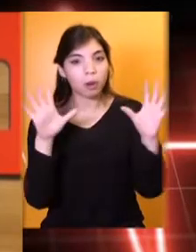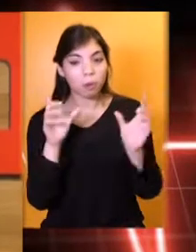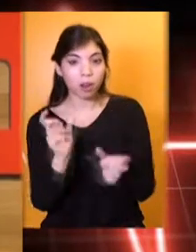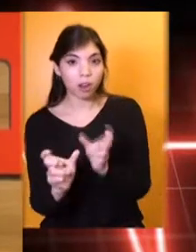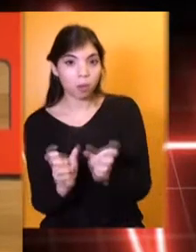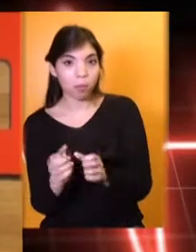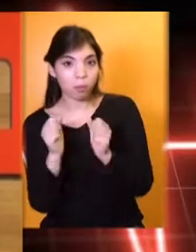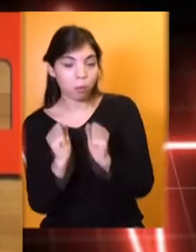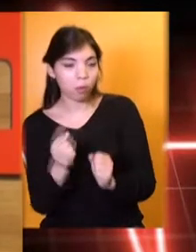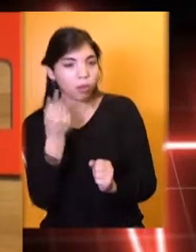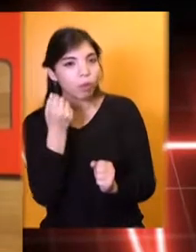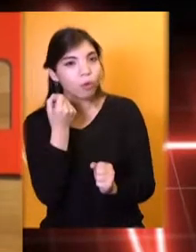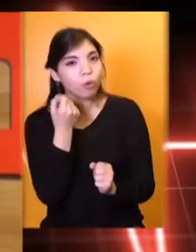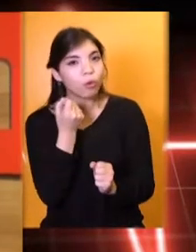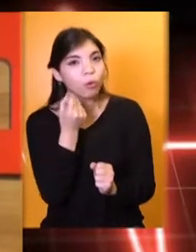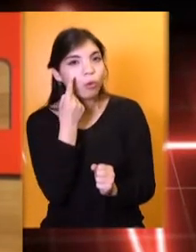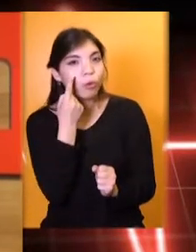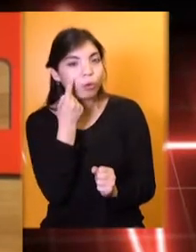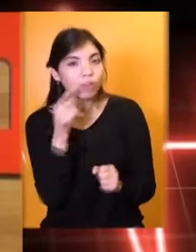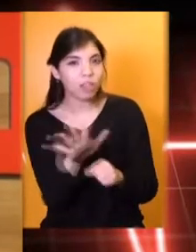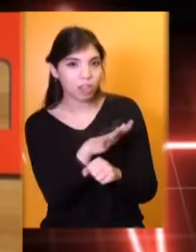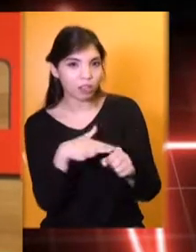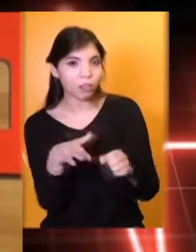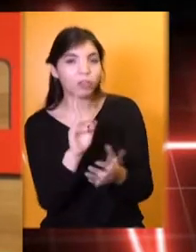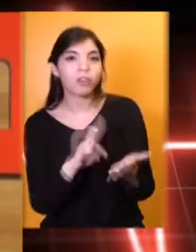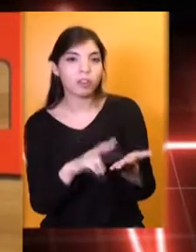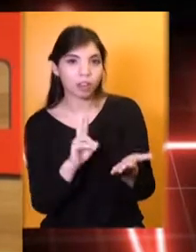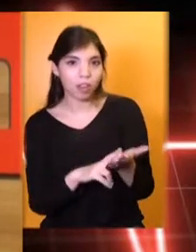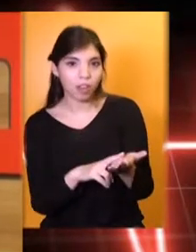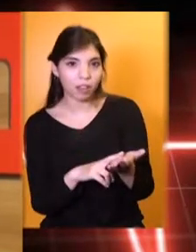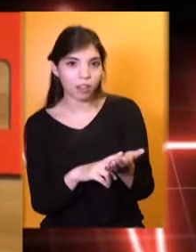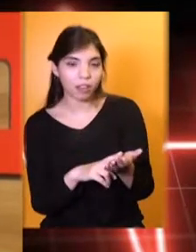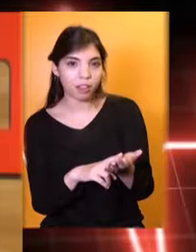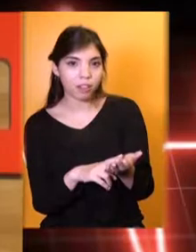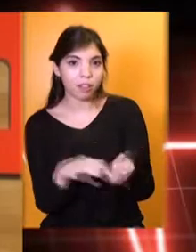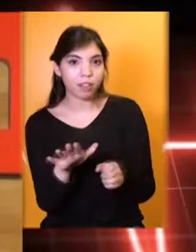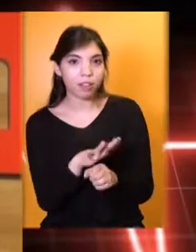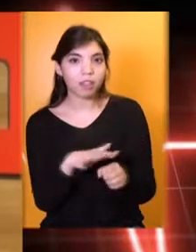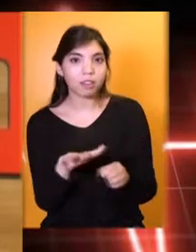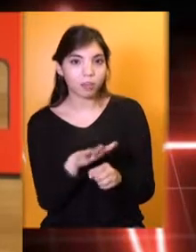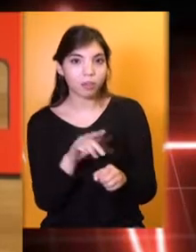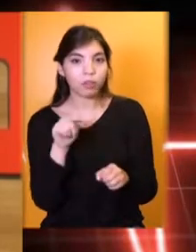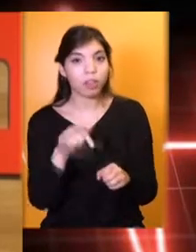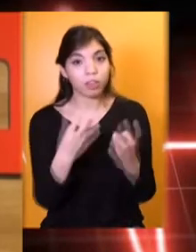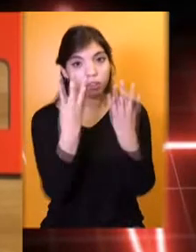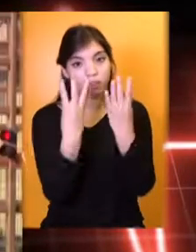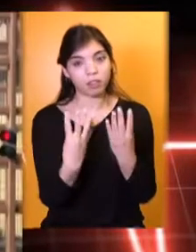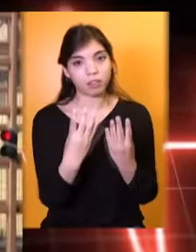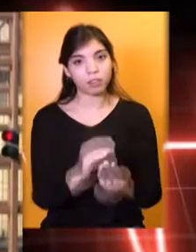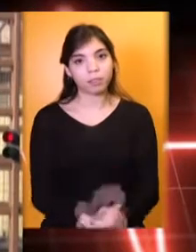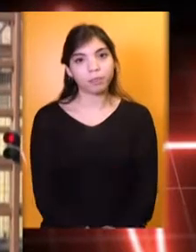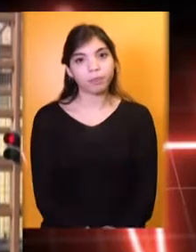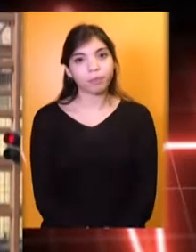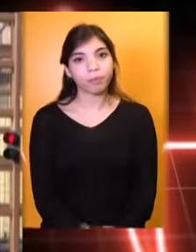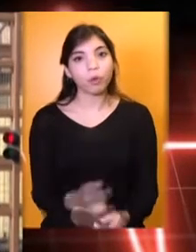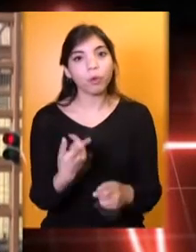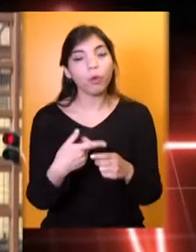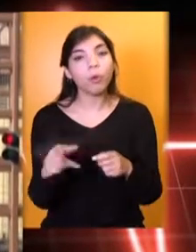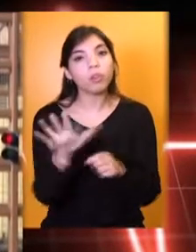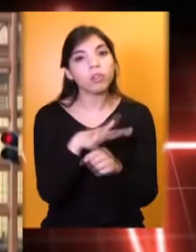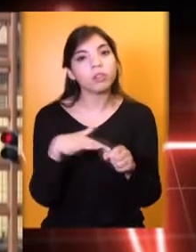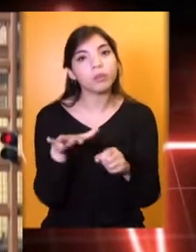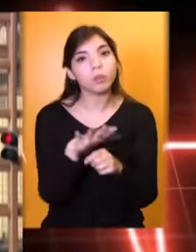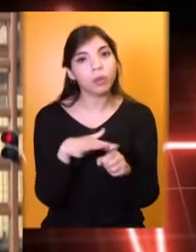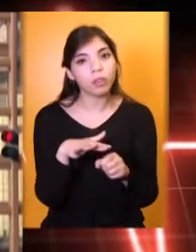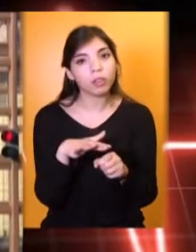que la comunidad tenga claridad real de lo que efectivamente está sucediendo ahí. Otra